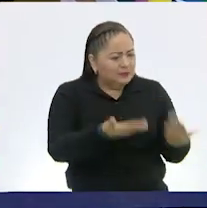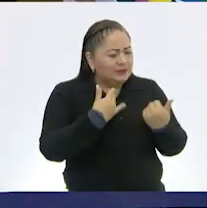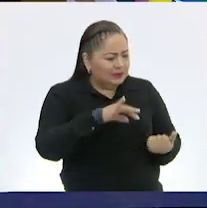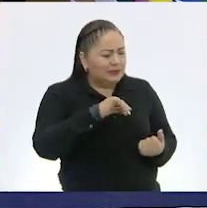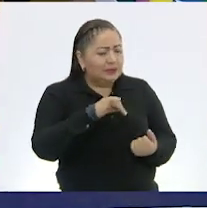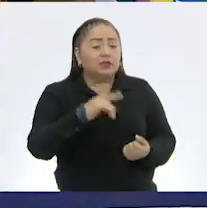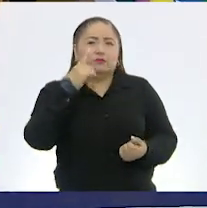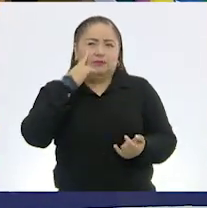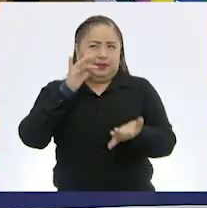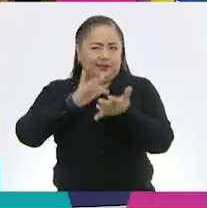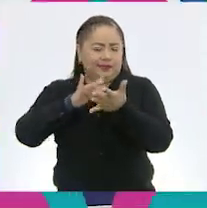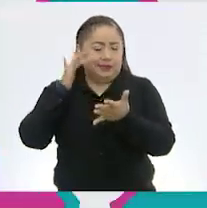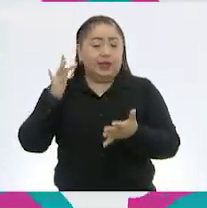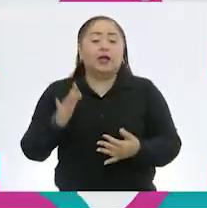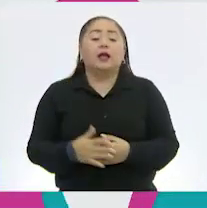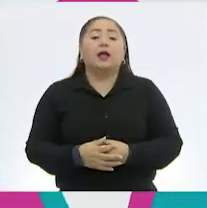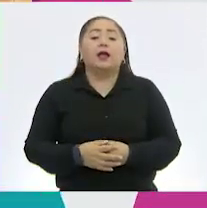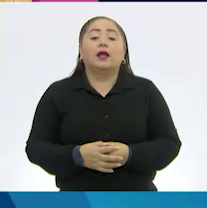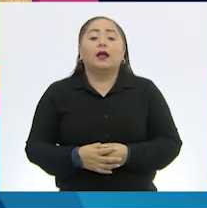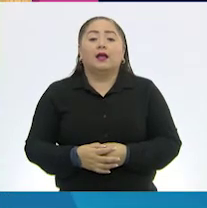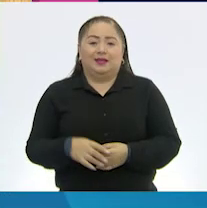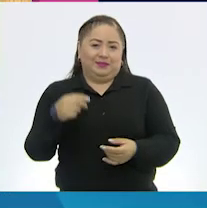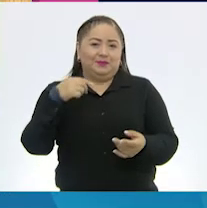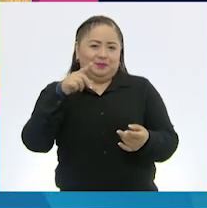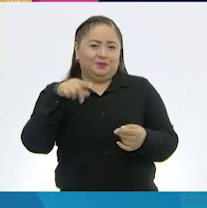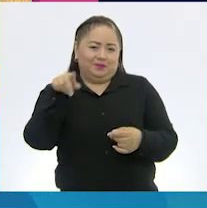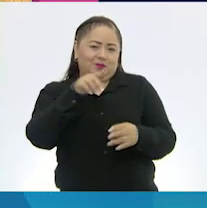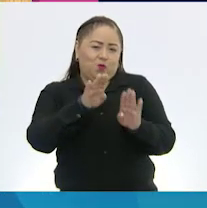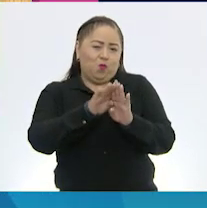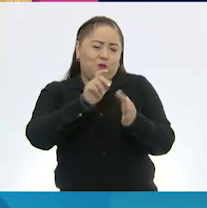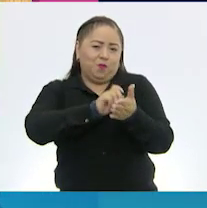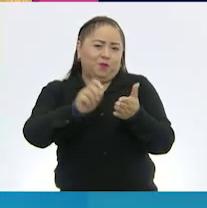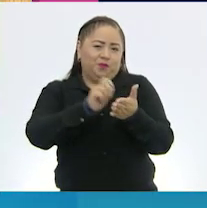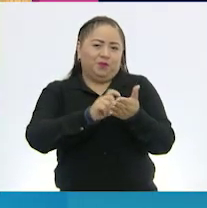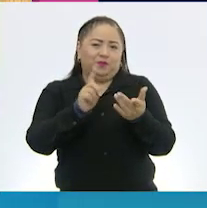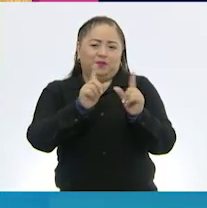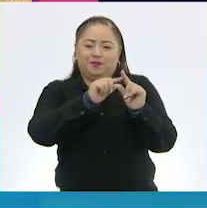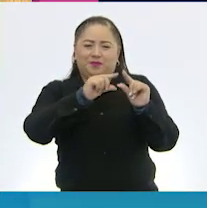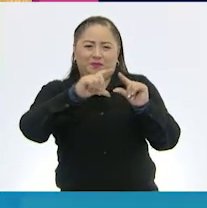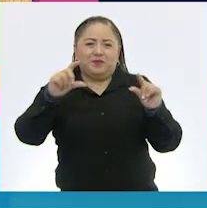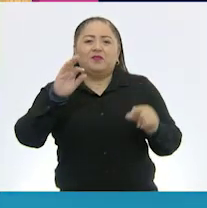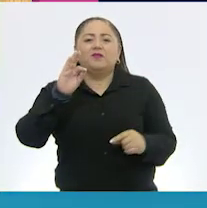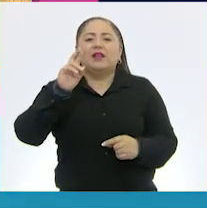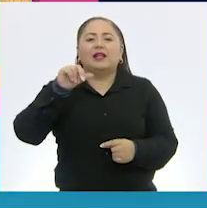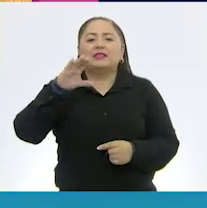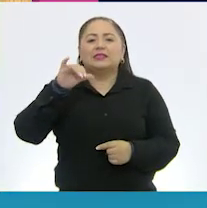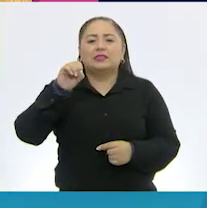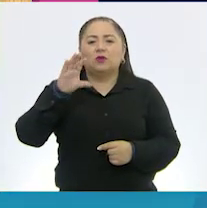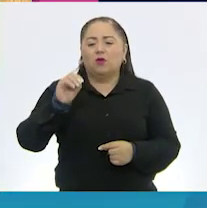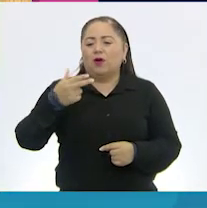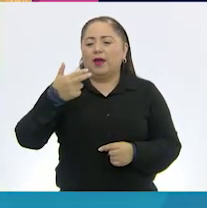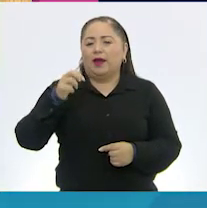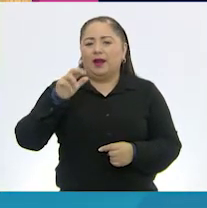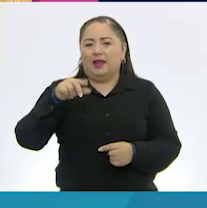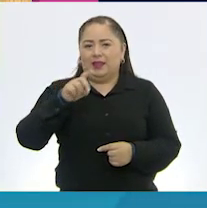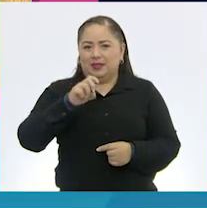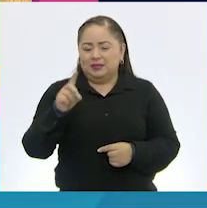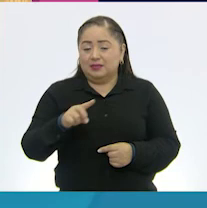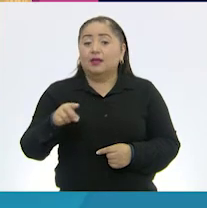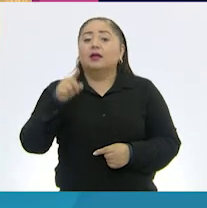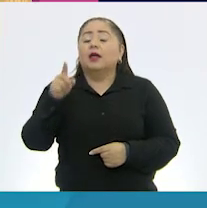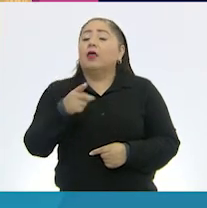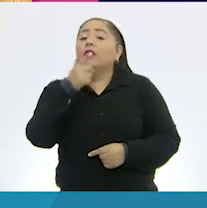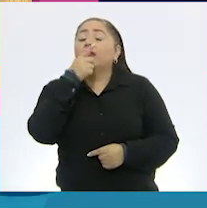adelante. Gracias. Bueno, en el relato que hacen basado en un texto de Francisco Hernández de Toledo,